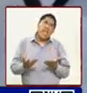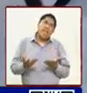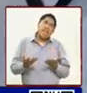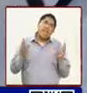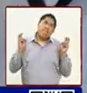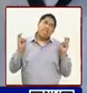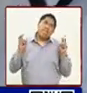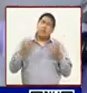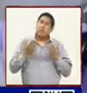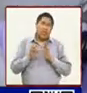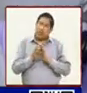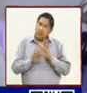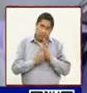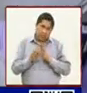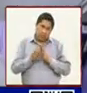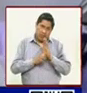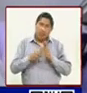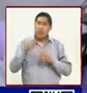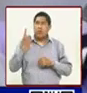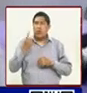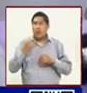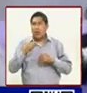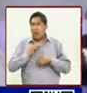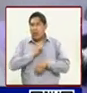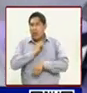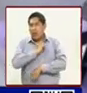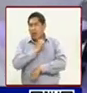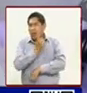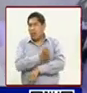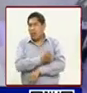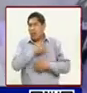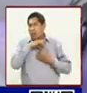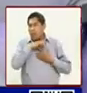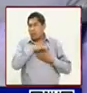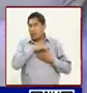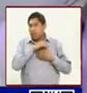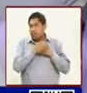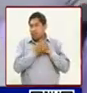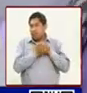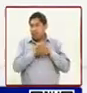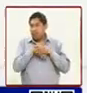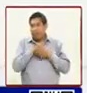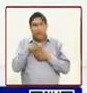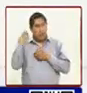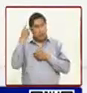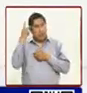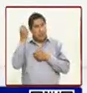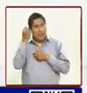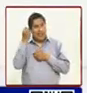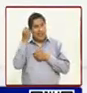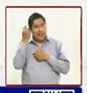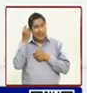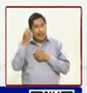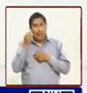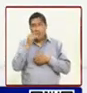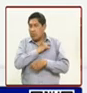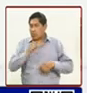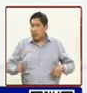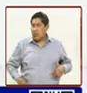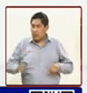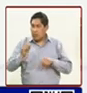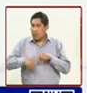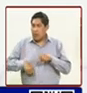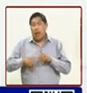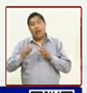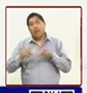en el estatuto. Que discrecionalmente una autoridad por conveniencia político partidaria quiere entender que el gobernador no puede ejercer es